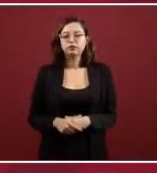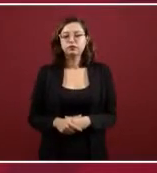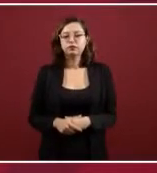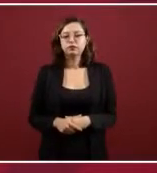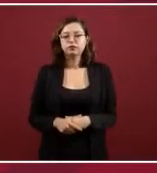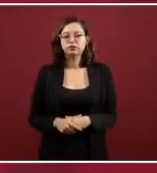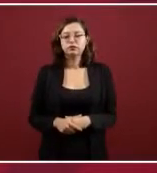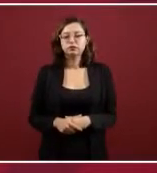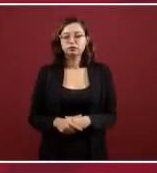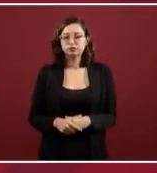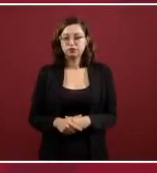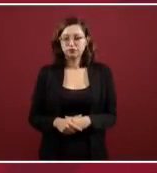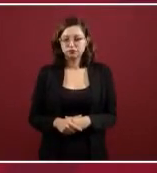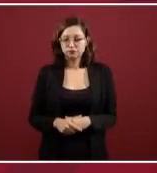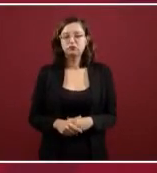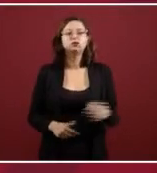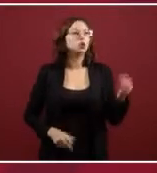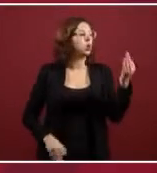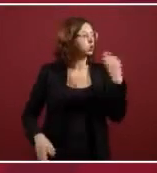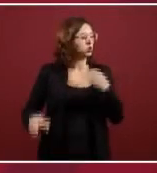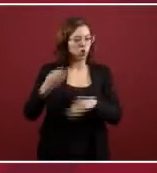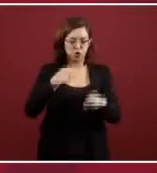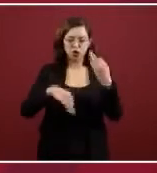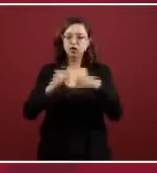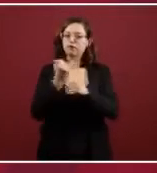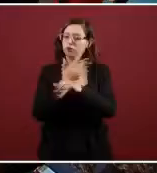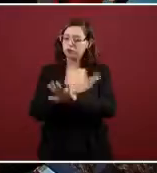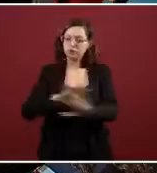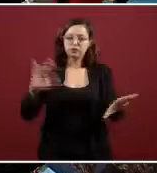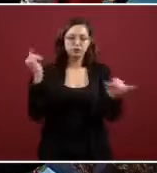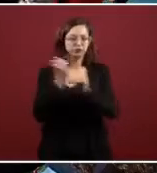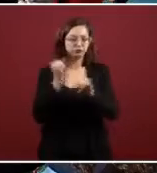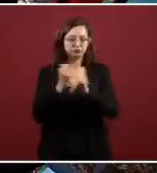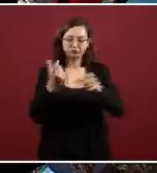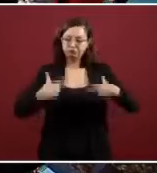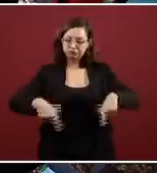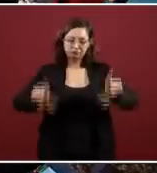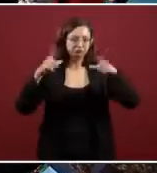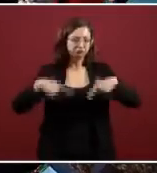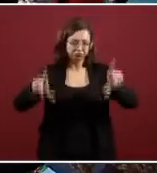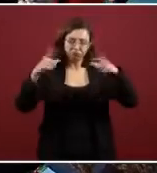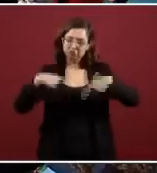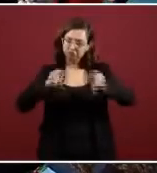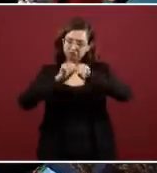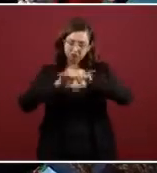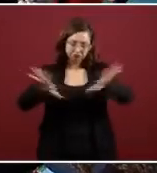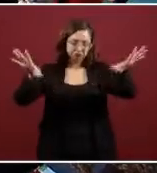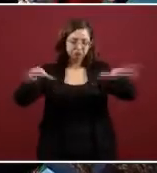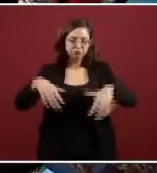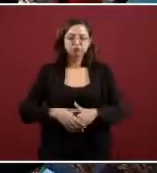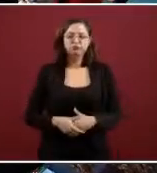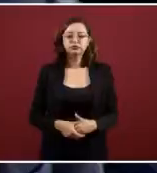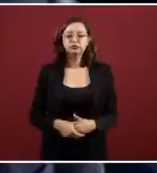¿Ese video existe? Todo se va a subir. Todo, todo, todo. Toda la información.